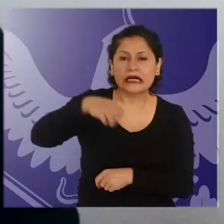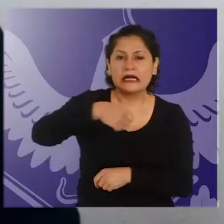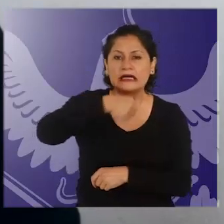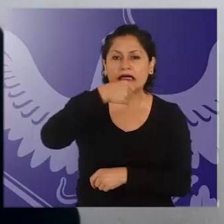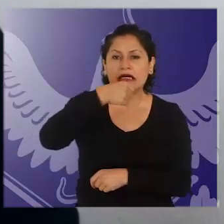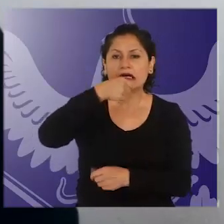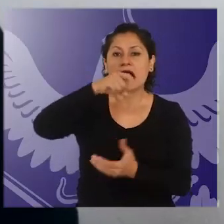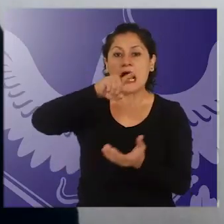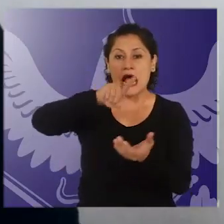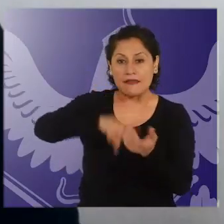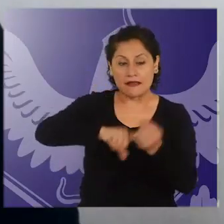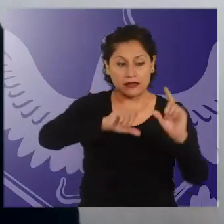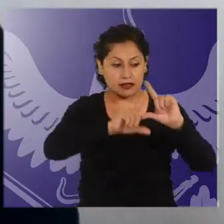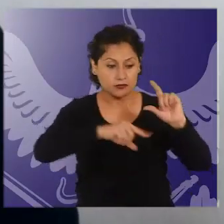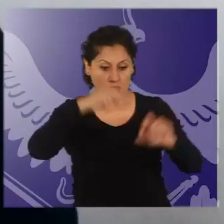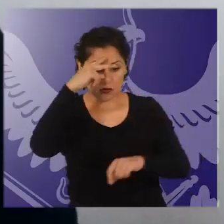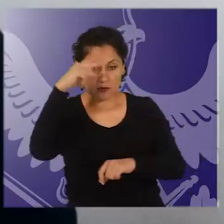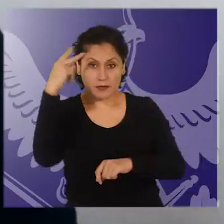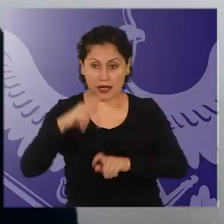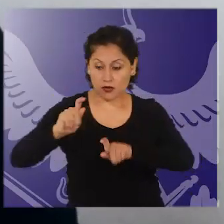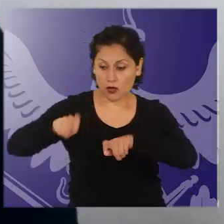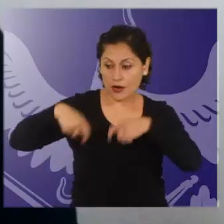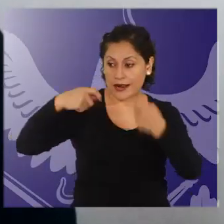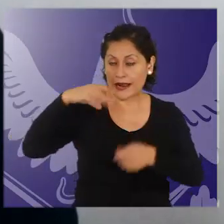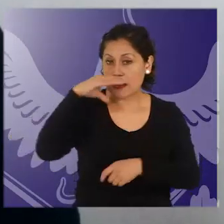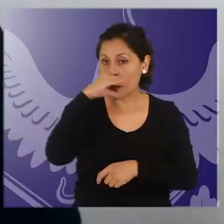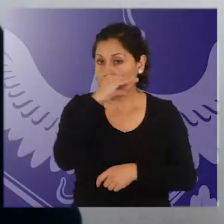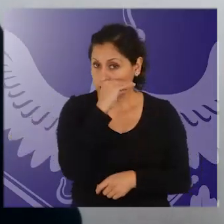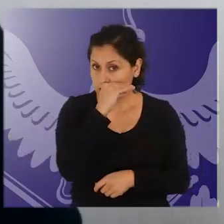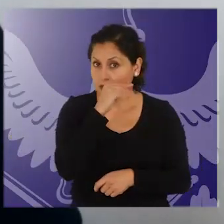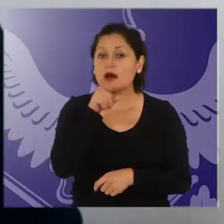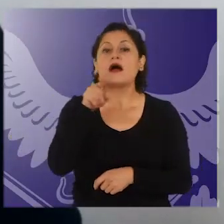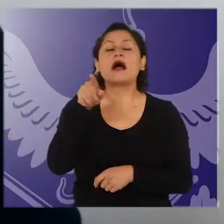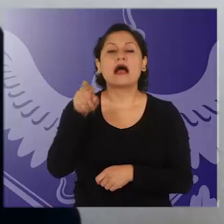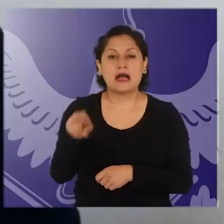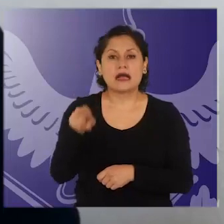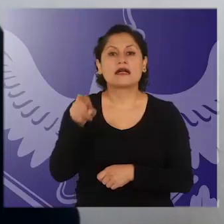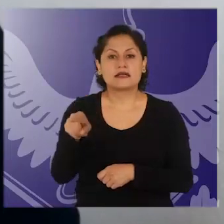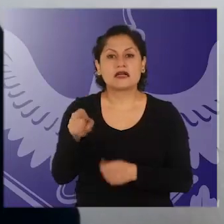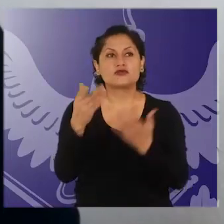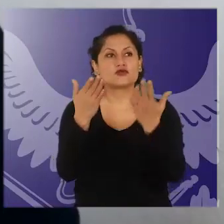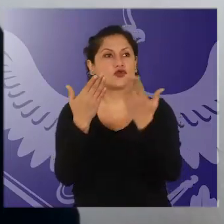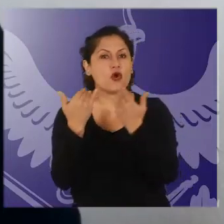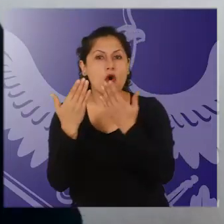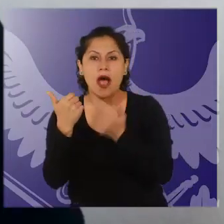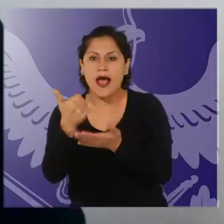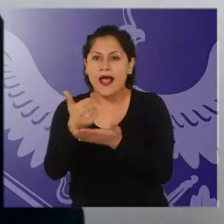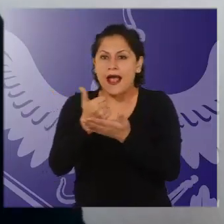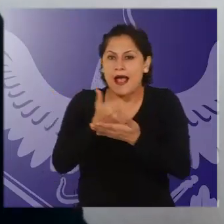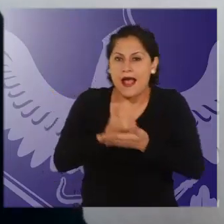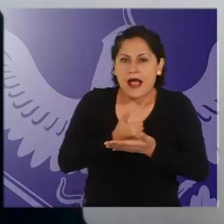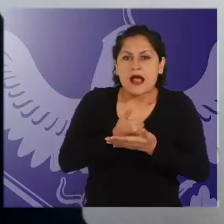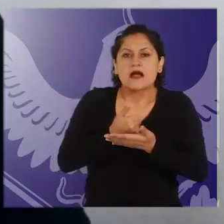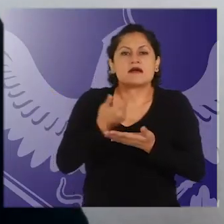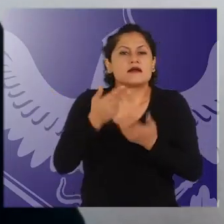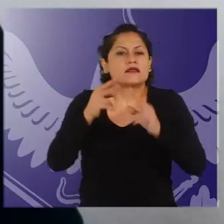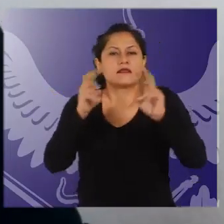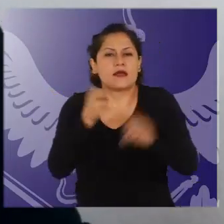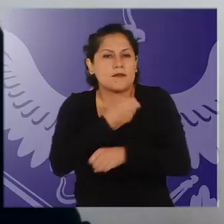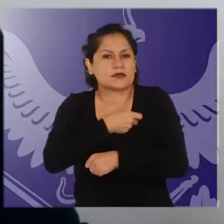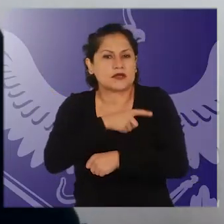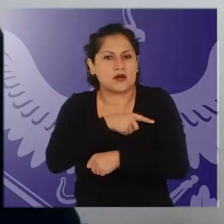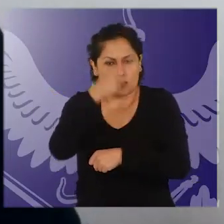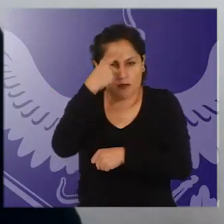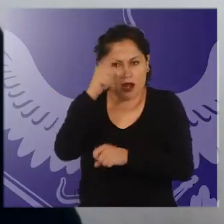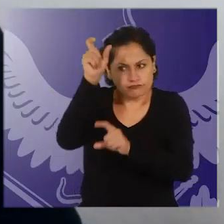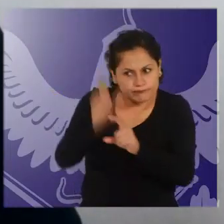la tercera edad afromexicanas desprovistas de los servicios que ellas necesitan para ser atendidas